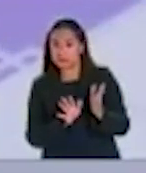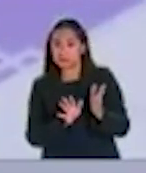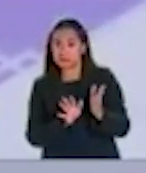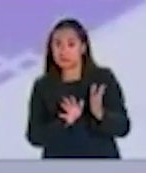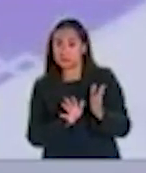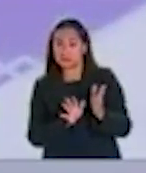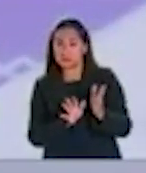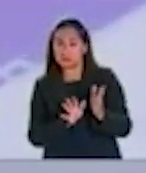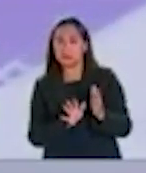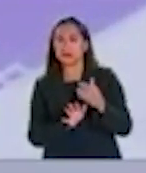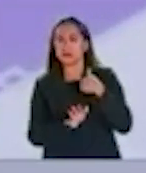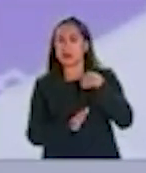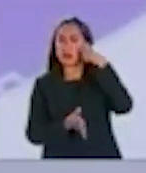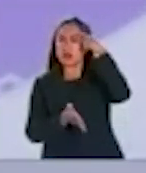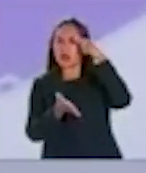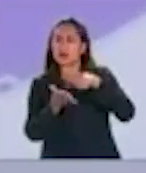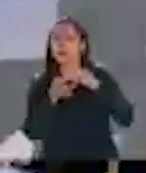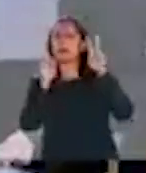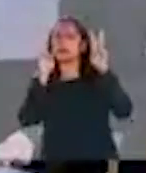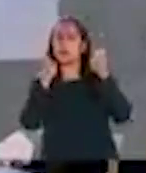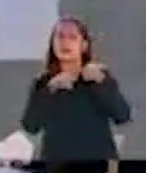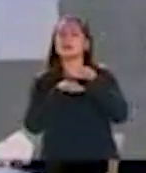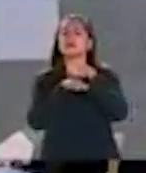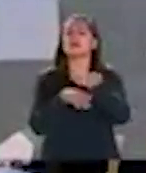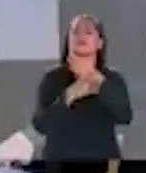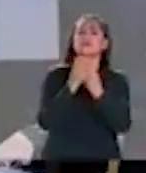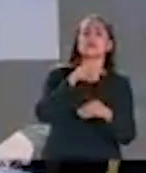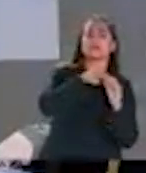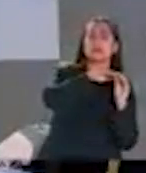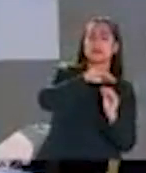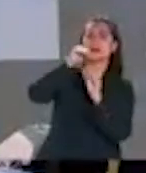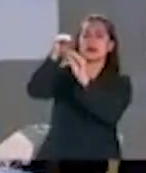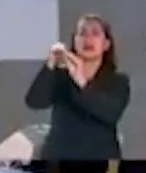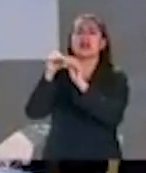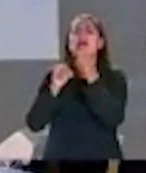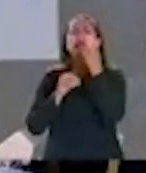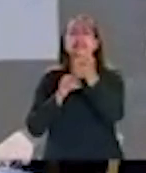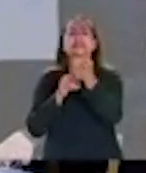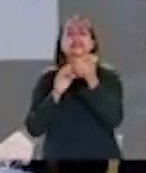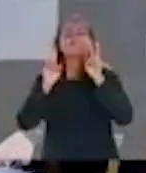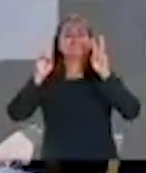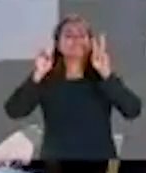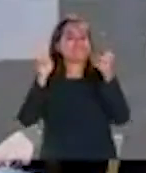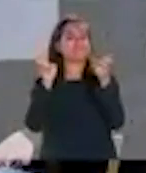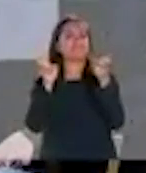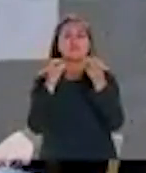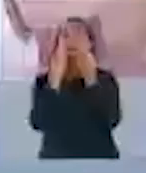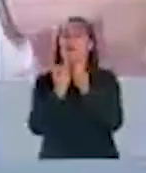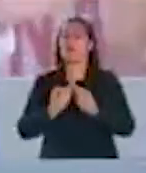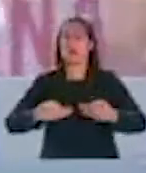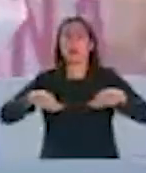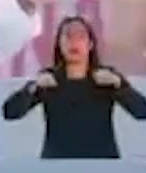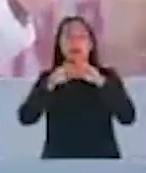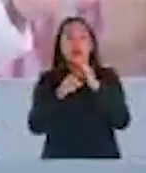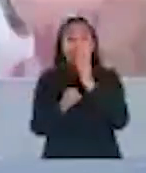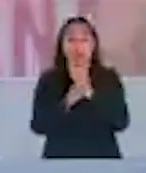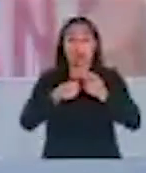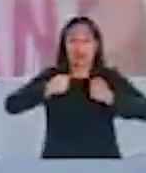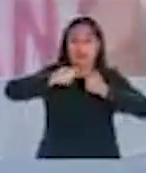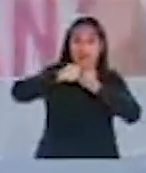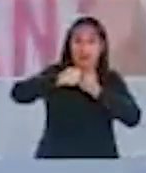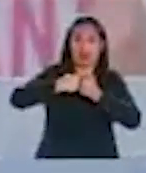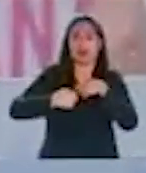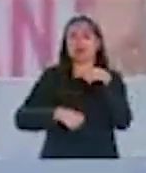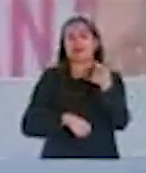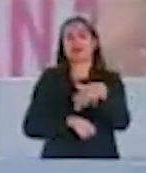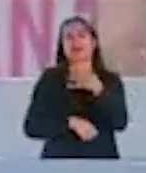yo creo que el tema el tema de los migrantes en efecto es uno de los que más le duele a esta frontera no nada más a la ciudad